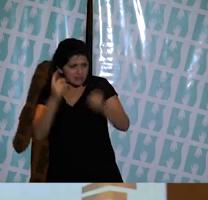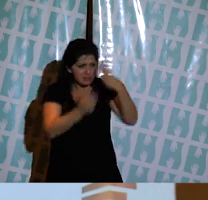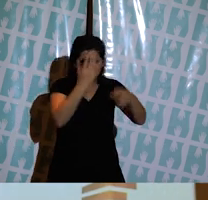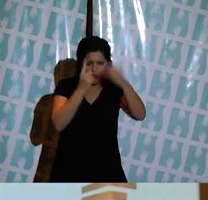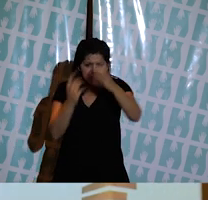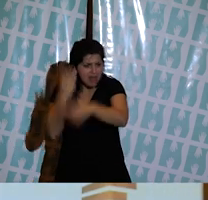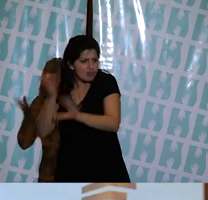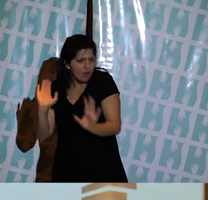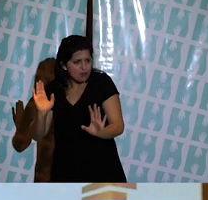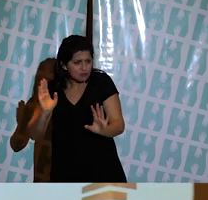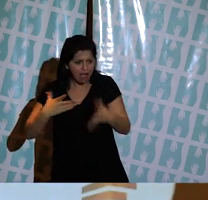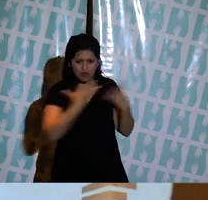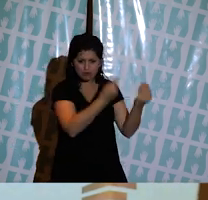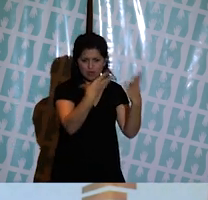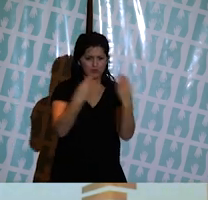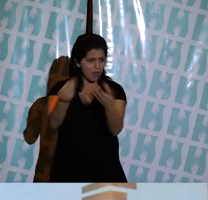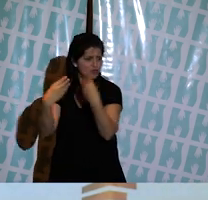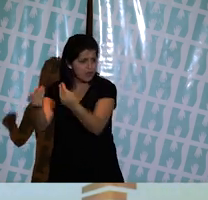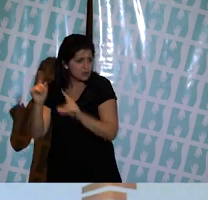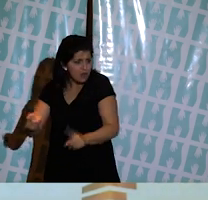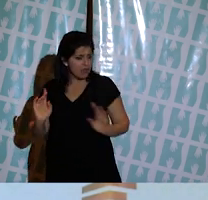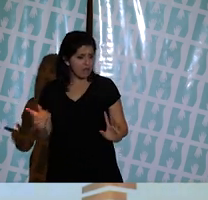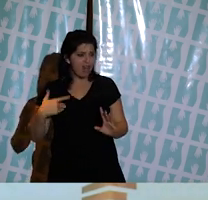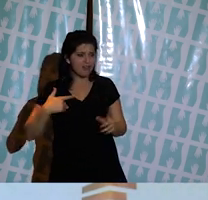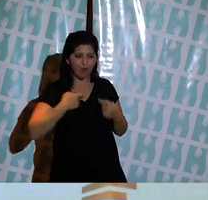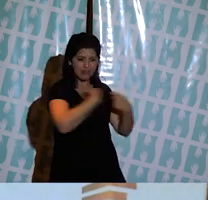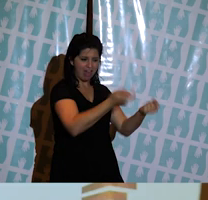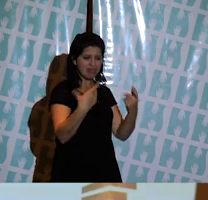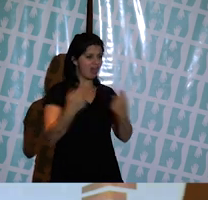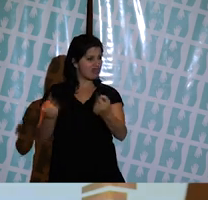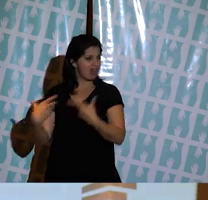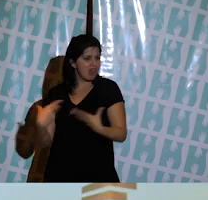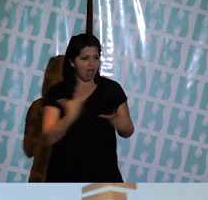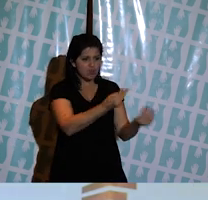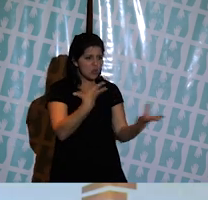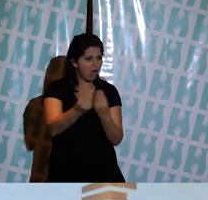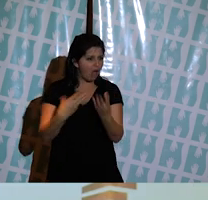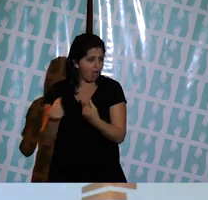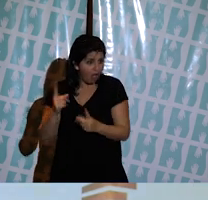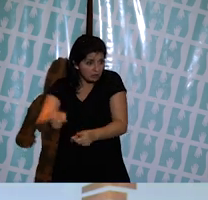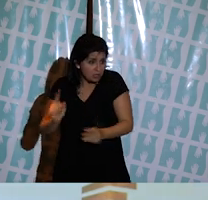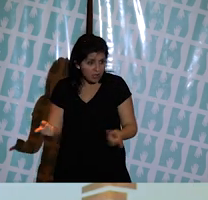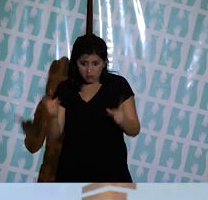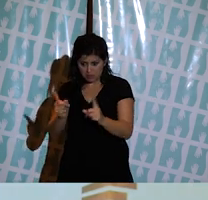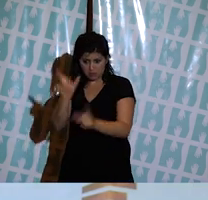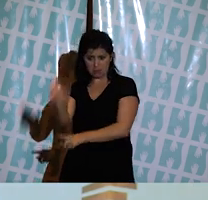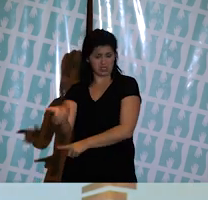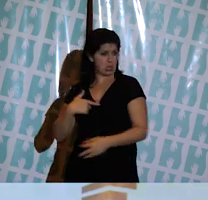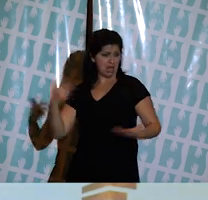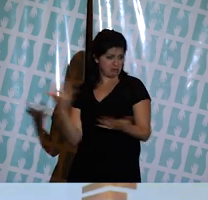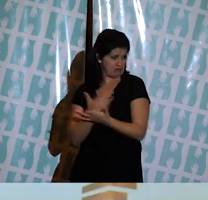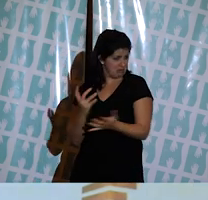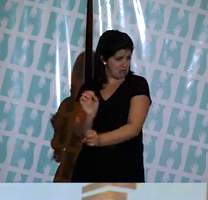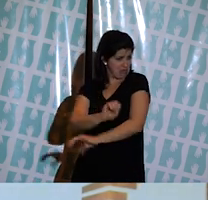han ayudado a millones de personas, haciendo actos solidarios. Hordas de personas en recuperación, de alcohólicos